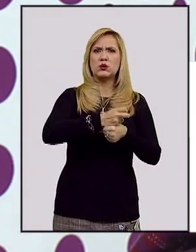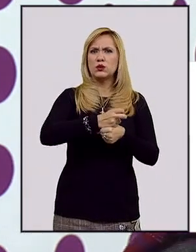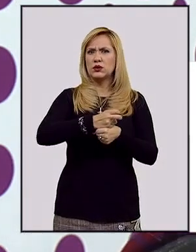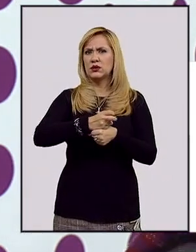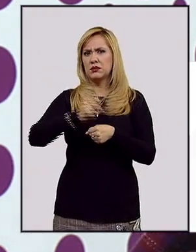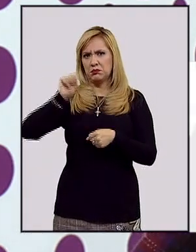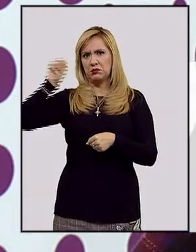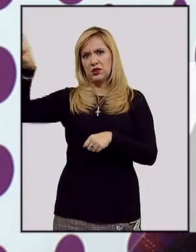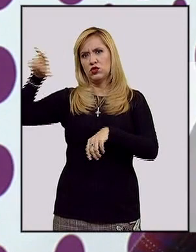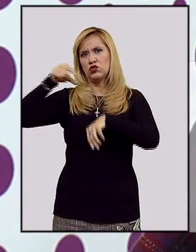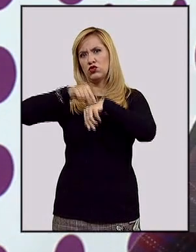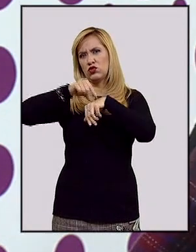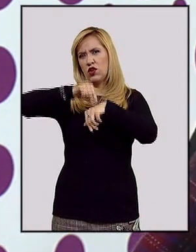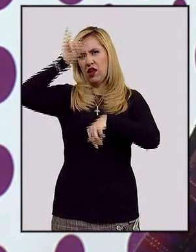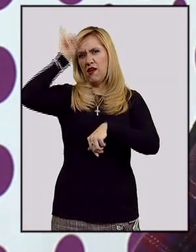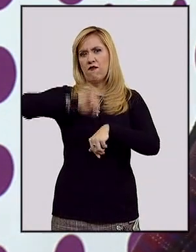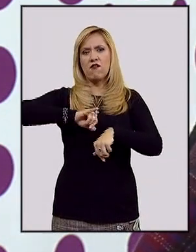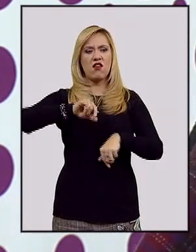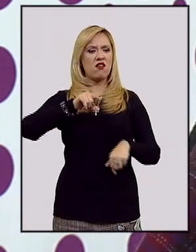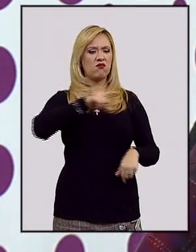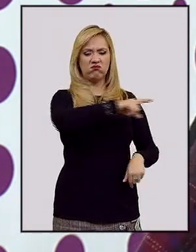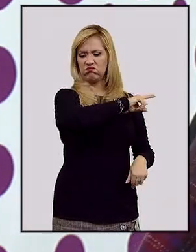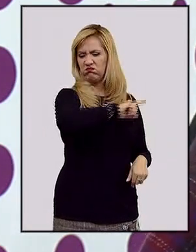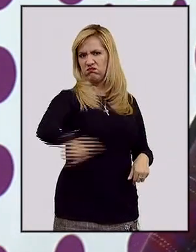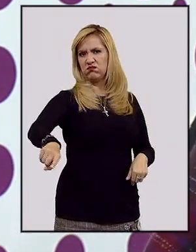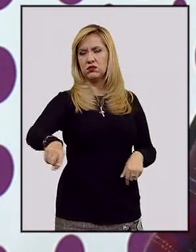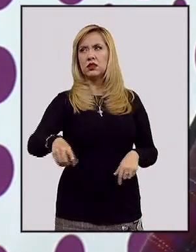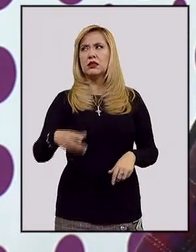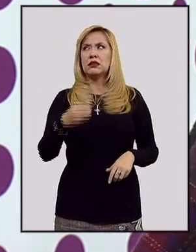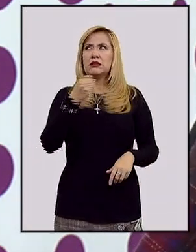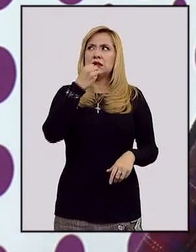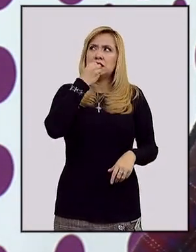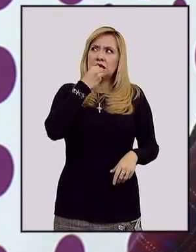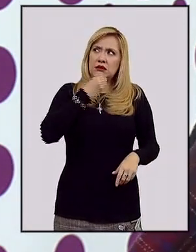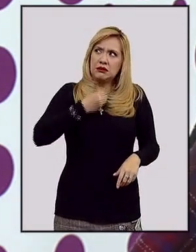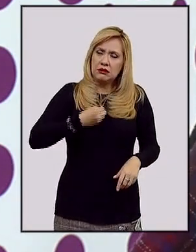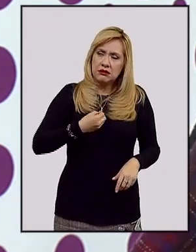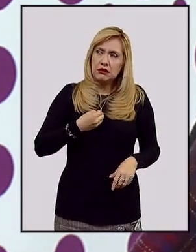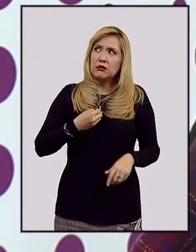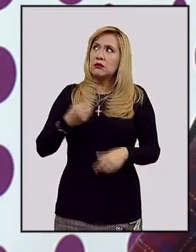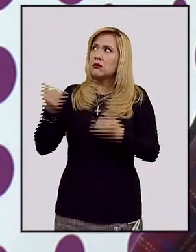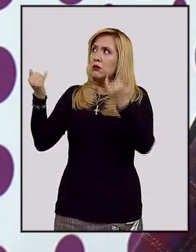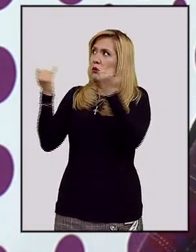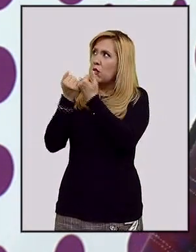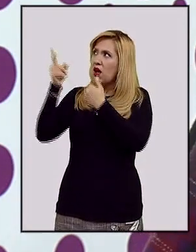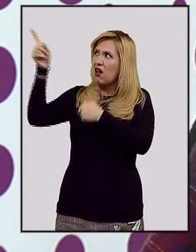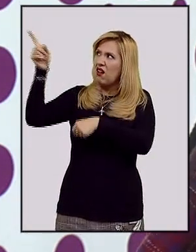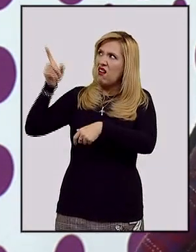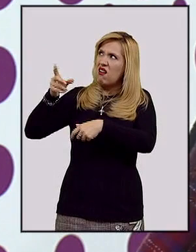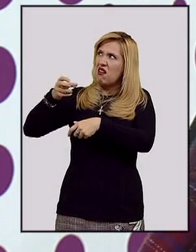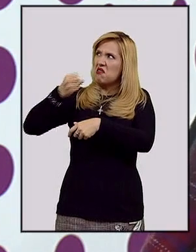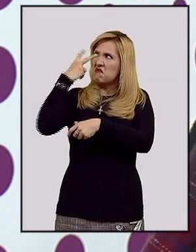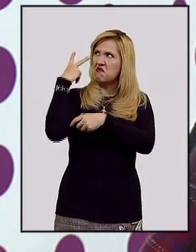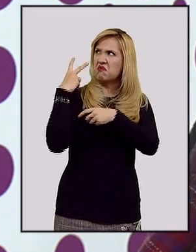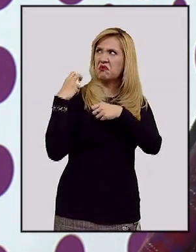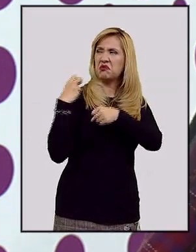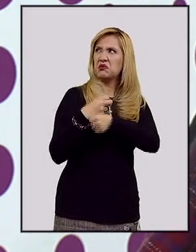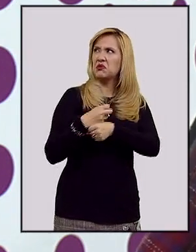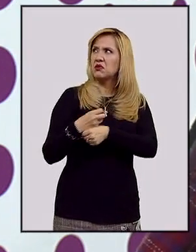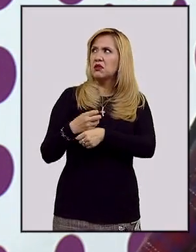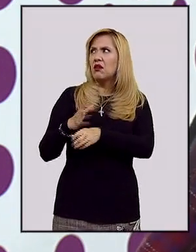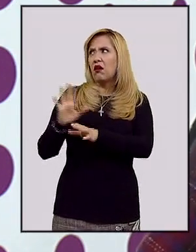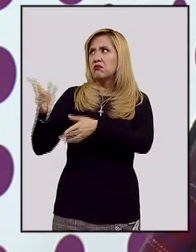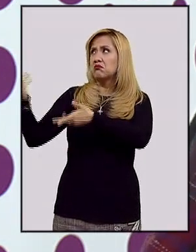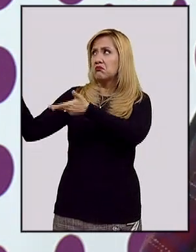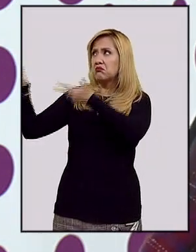sus residentes, por sus jefes, y que sienten que están obligados a repetir los mismos procedimientos, sin un cuestionamiento, sin